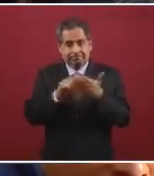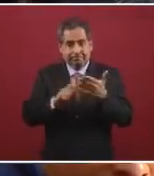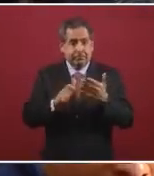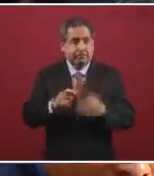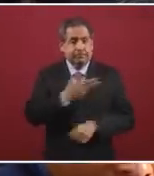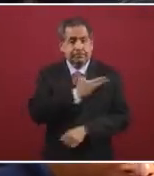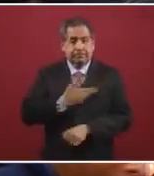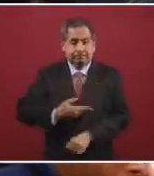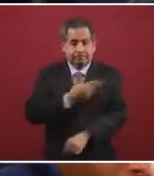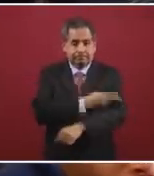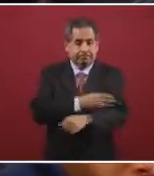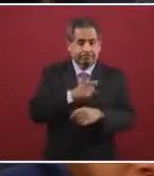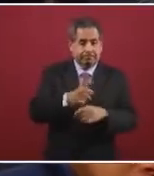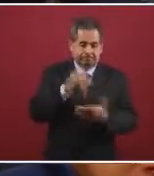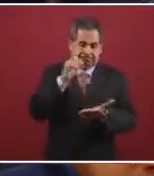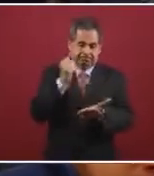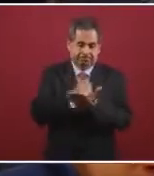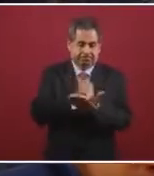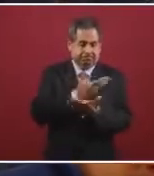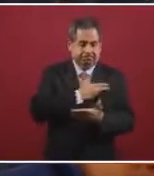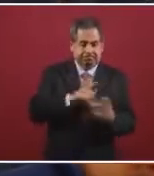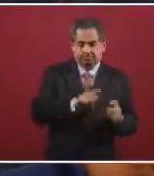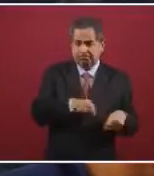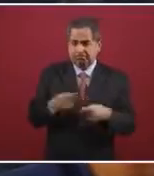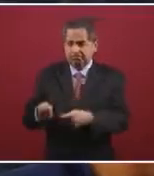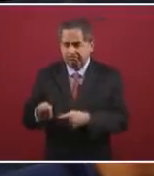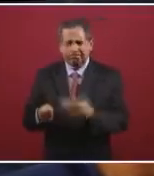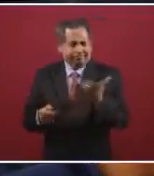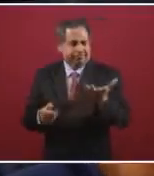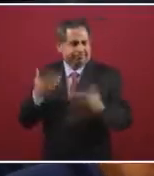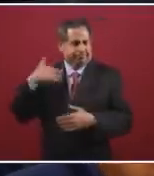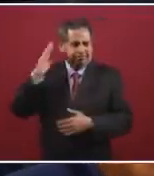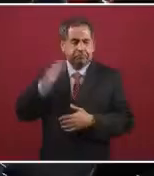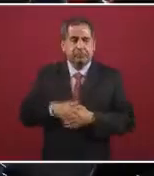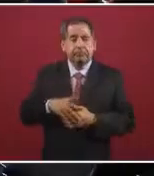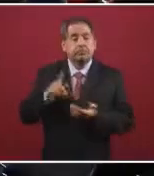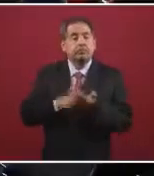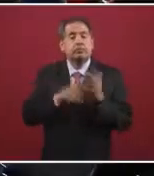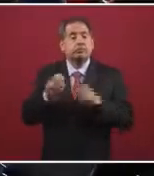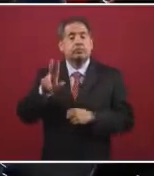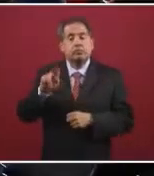Madero. Ahí en el 87, en la campaña,